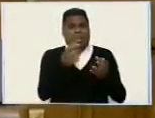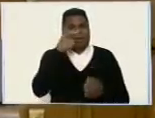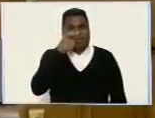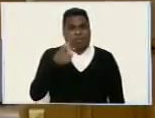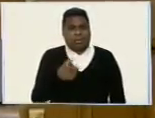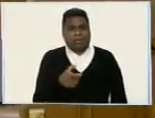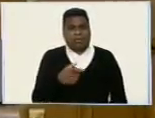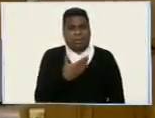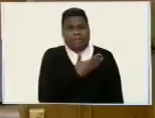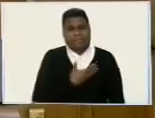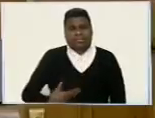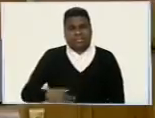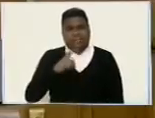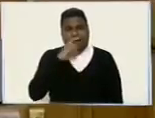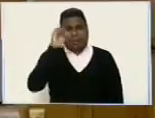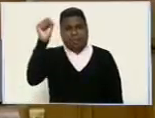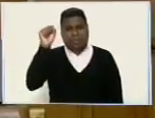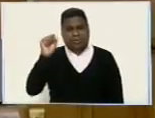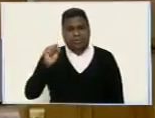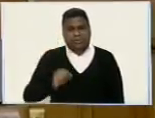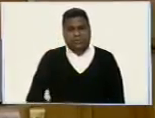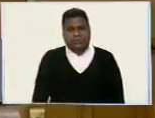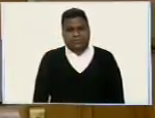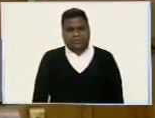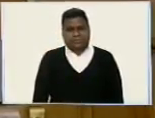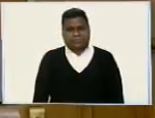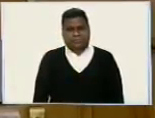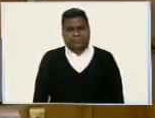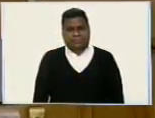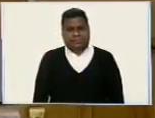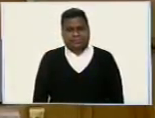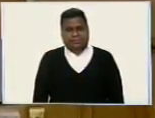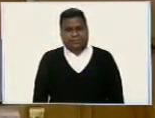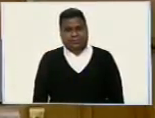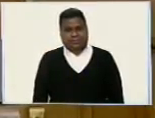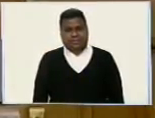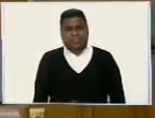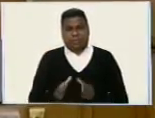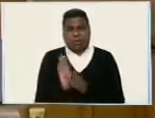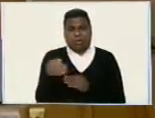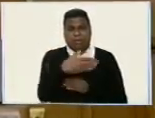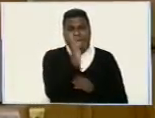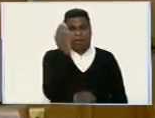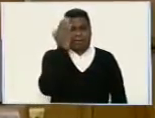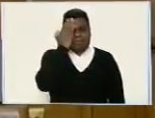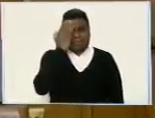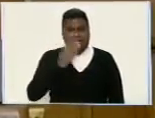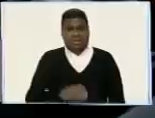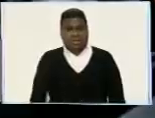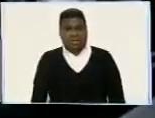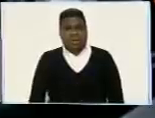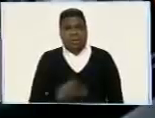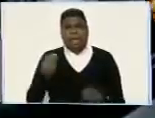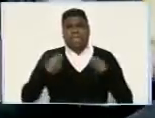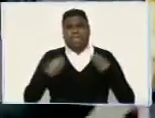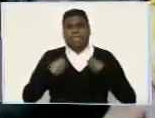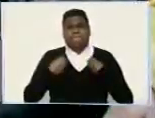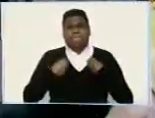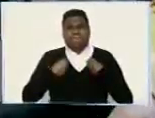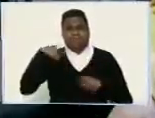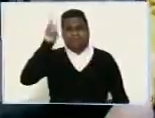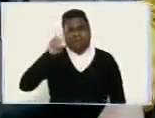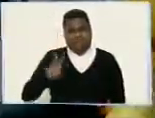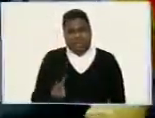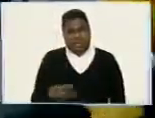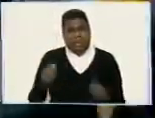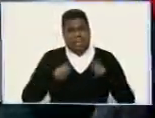al presidente Nicolás Maduro, creo que no hay mejor elección que la del tiburonero magallanero Diosdado Cabello Rondón. ¡Viva la patria!